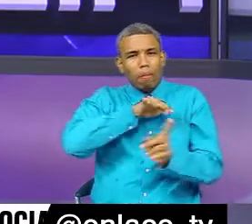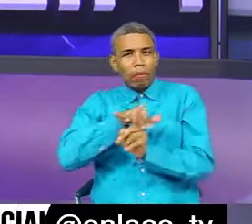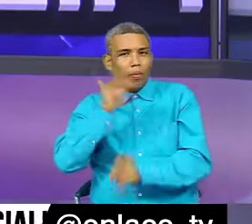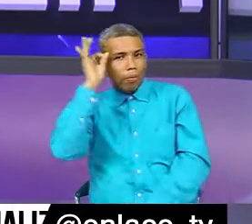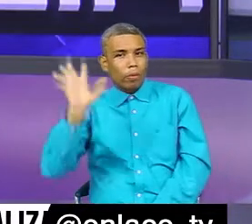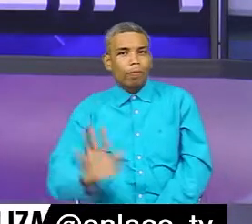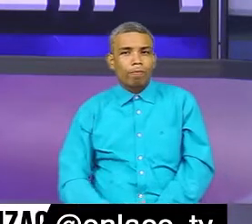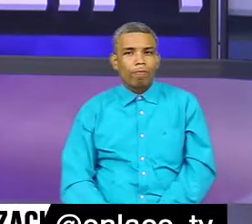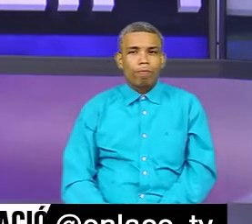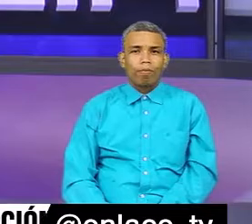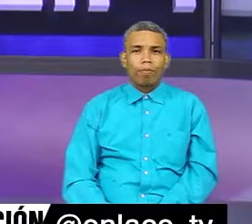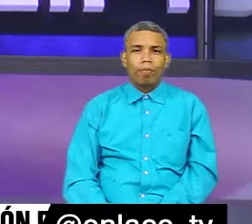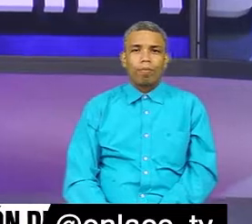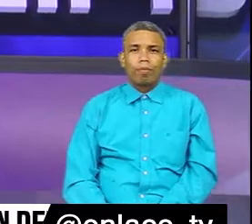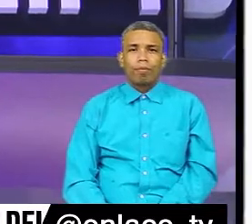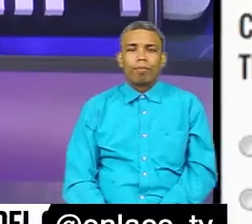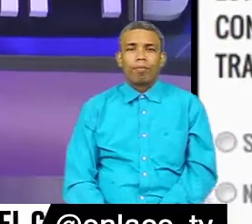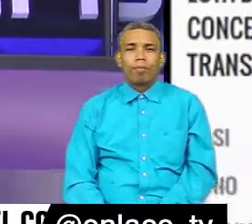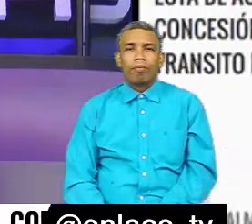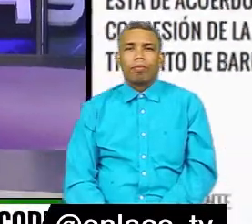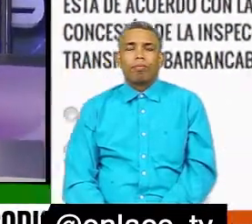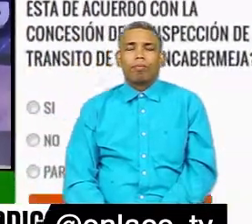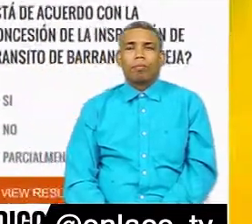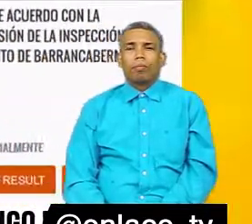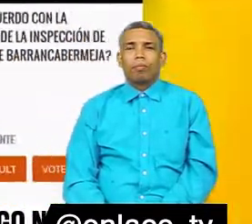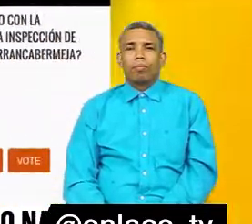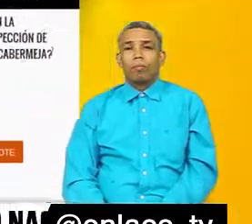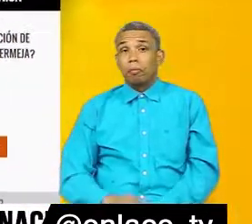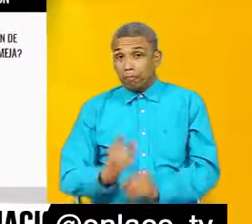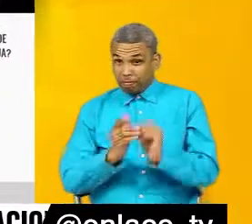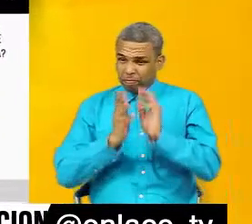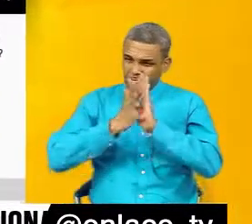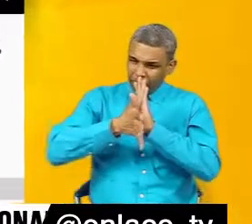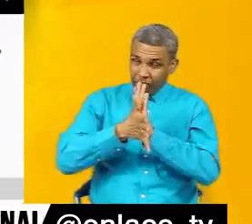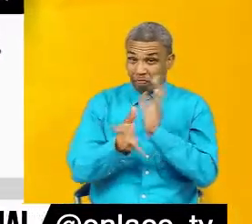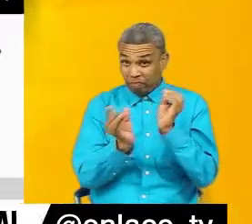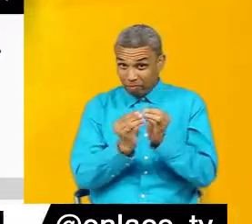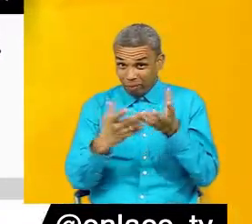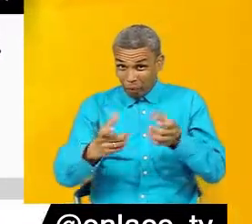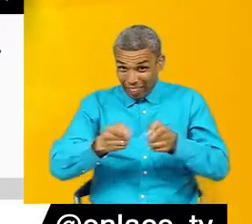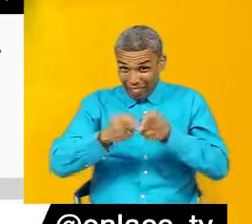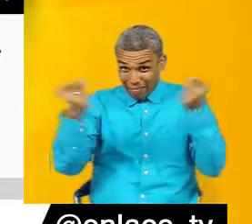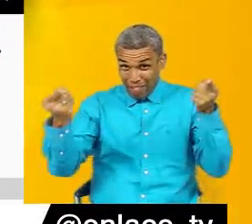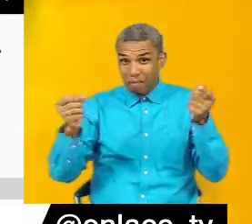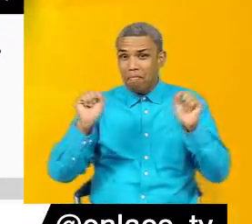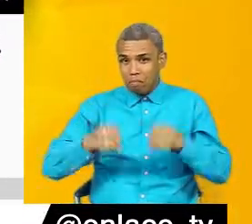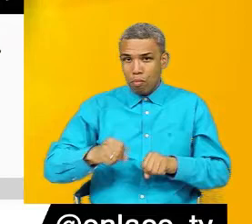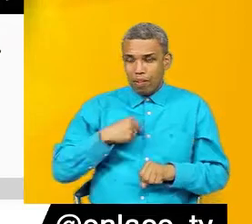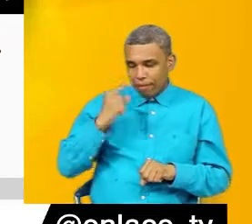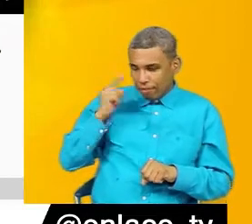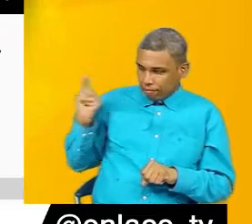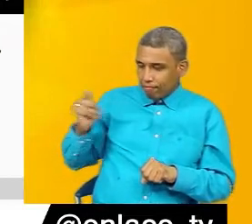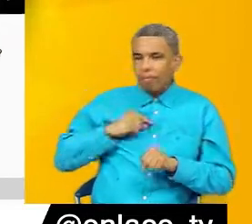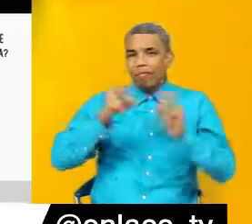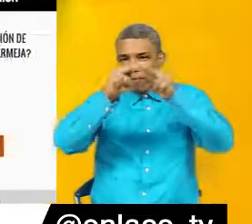Seguimos llevando a nuestra comunidad el acontecer de la ciudad y región. Esta y otras informaciones de Enlace Noticias las puede hallar en nuestra página web